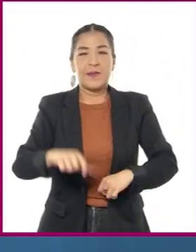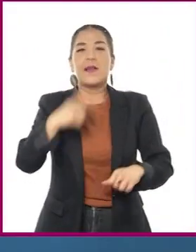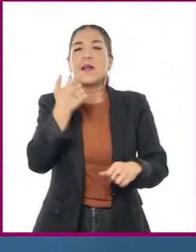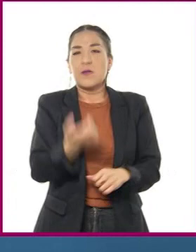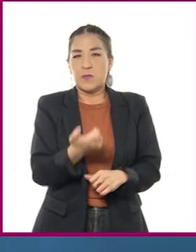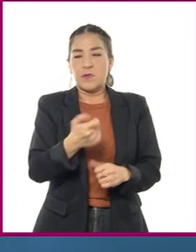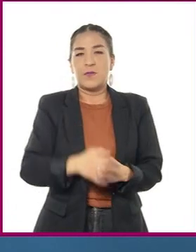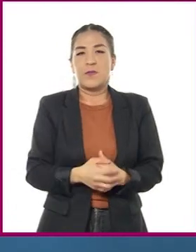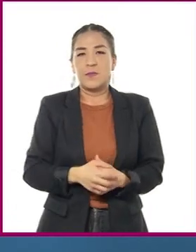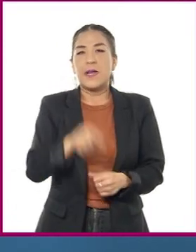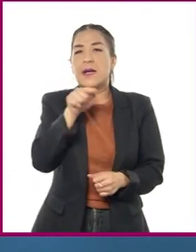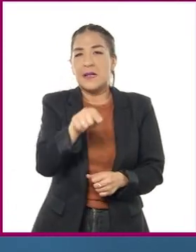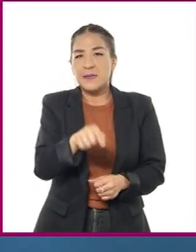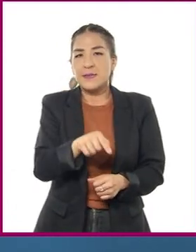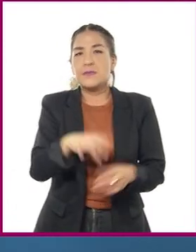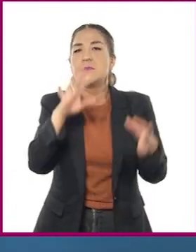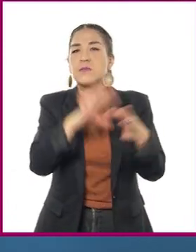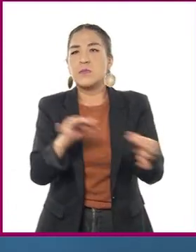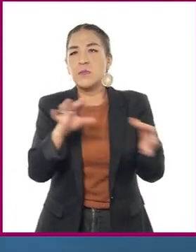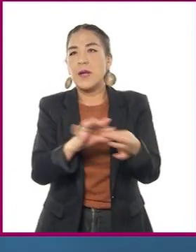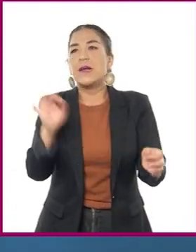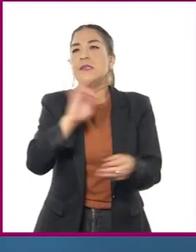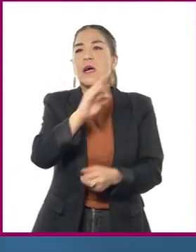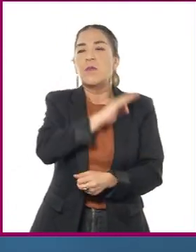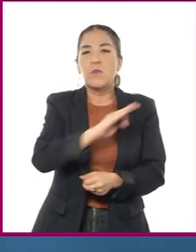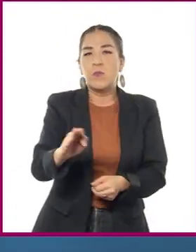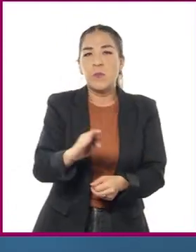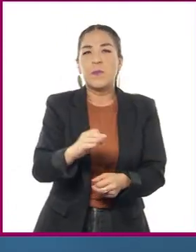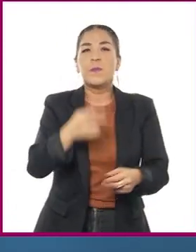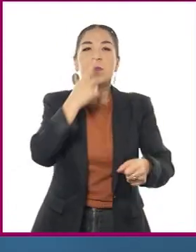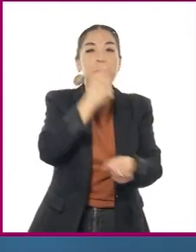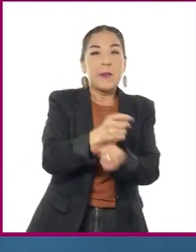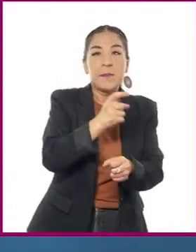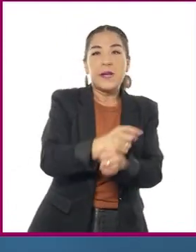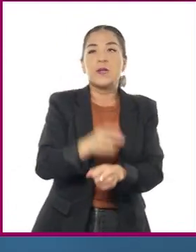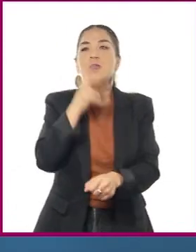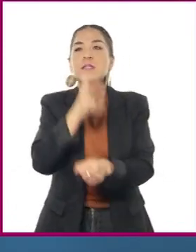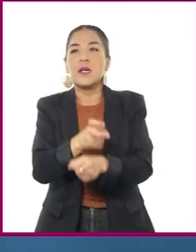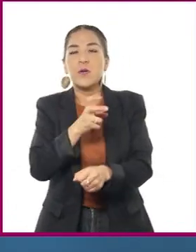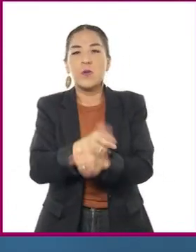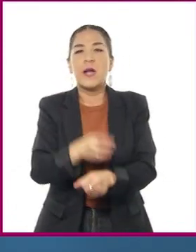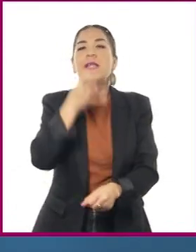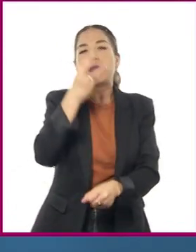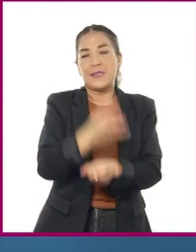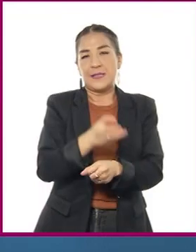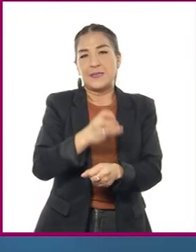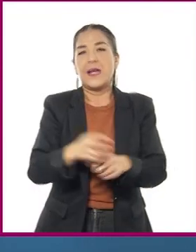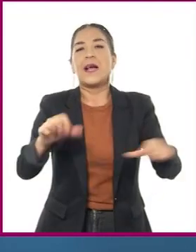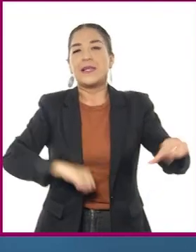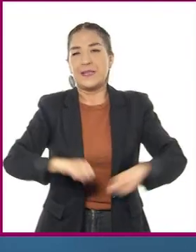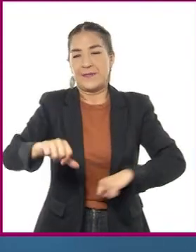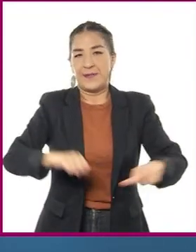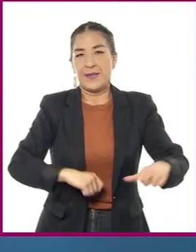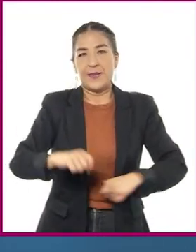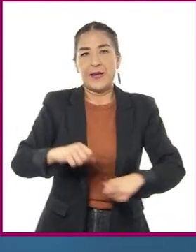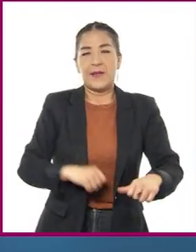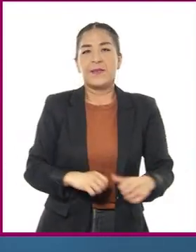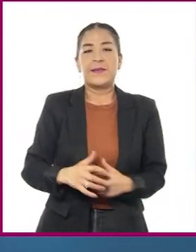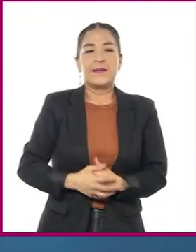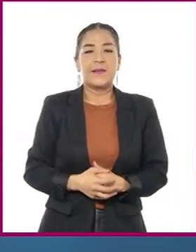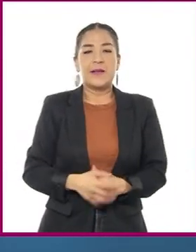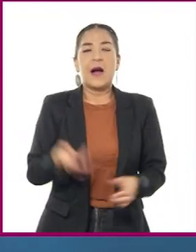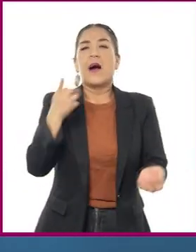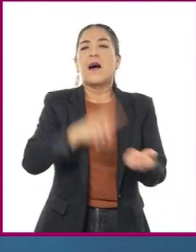económicas. Estas últimas pueden ser primarias, secundarias y terciarias. Las